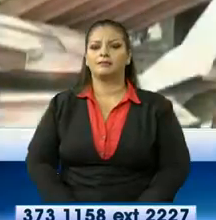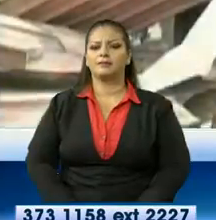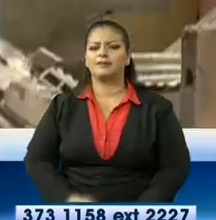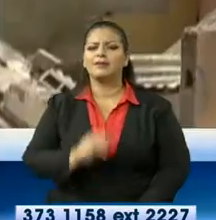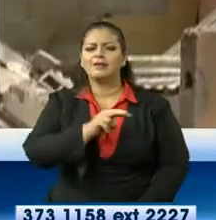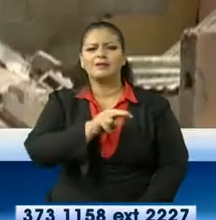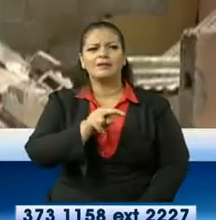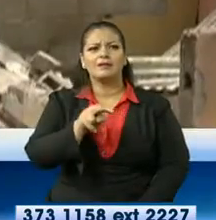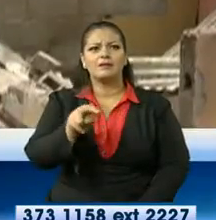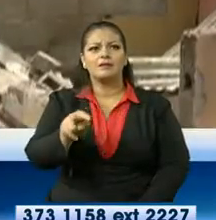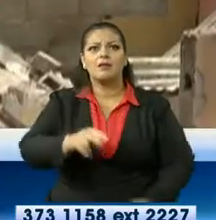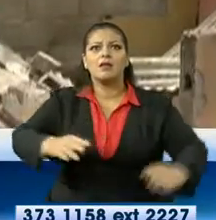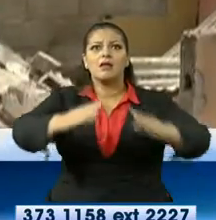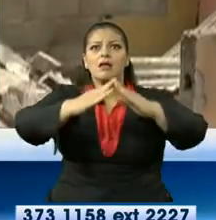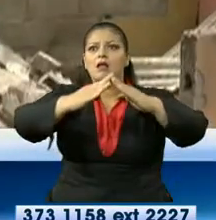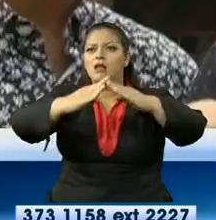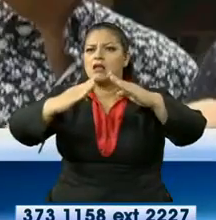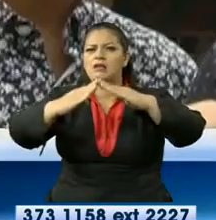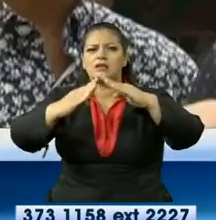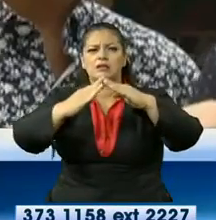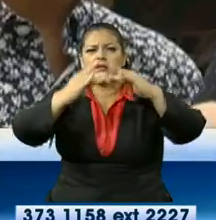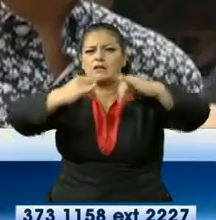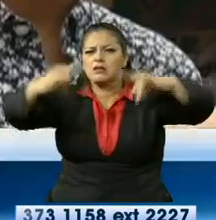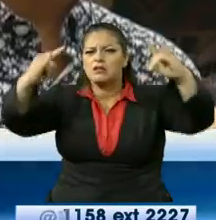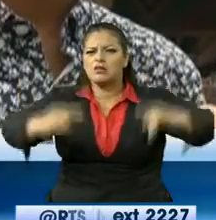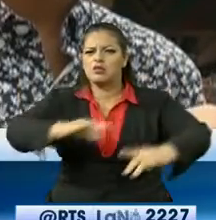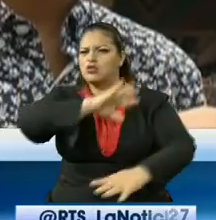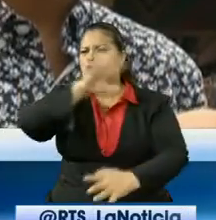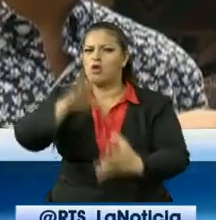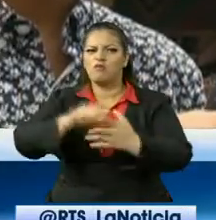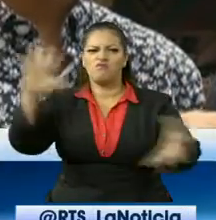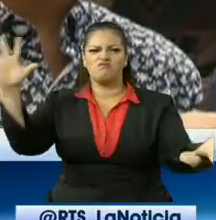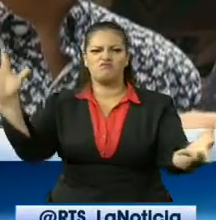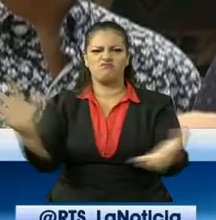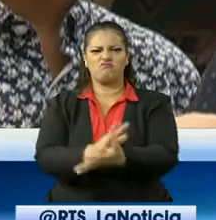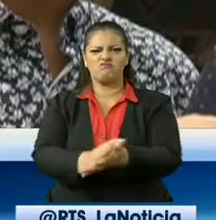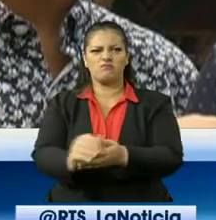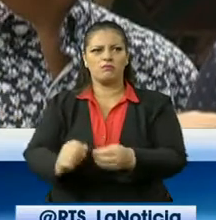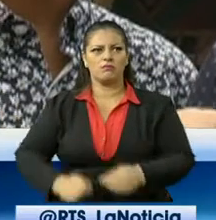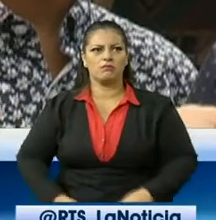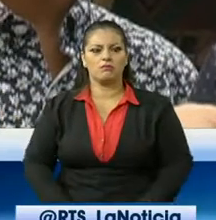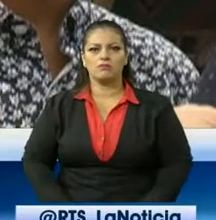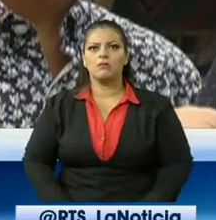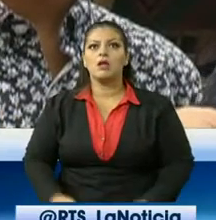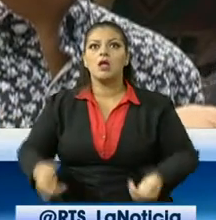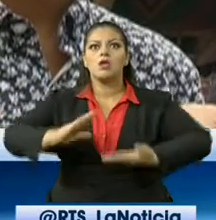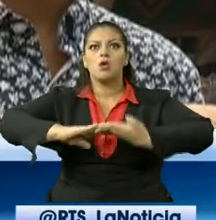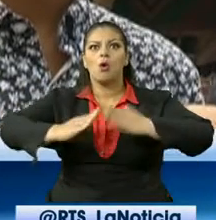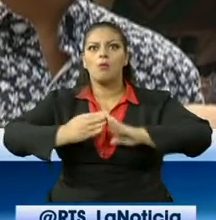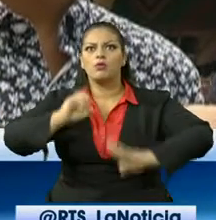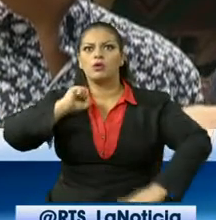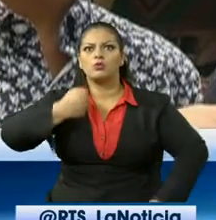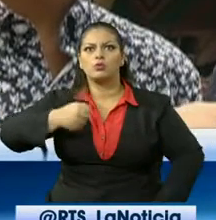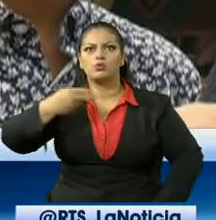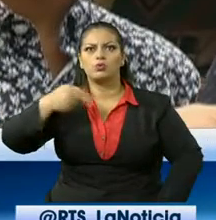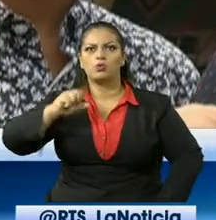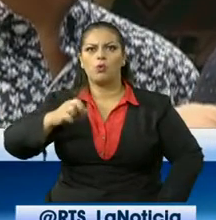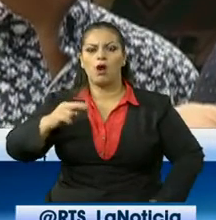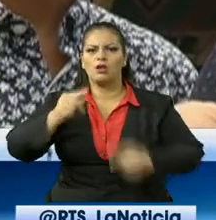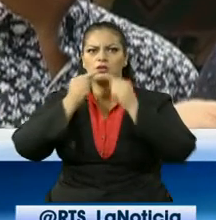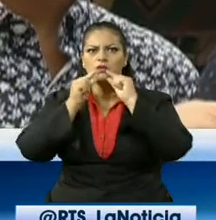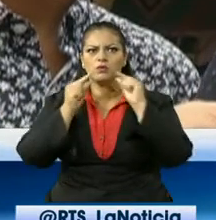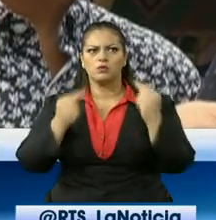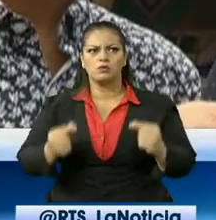hallazgo destruyeron las cabañas de la finca. La gente de Palora, tanto Shuar e hispanos, hermanos